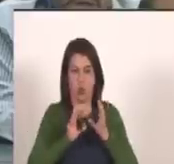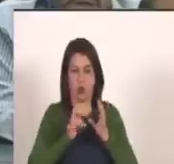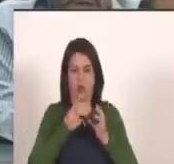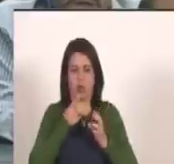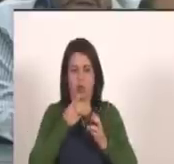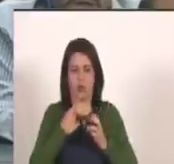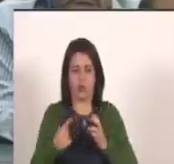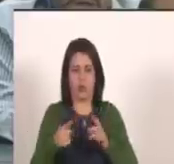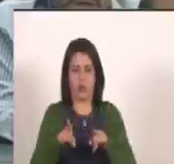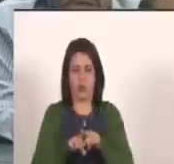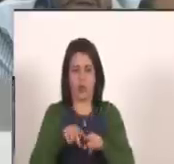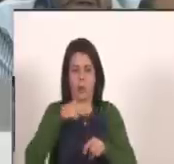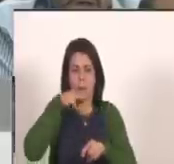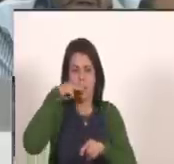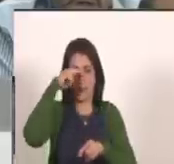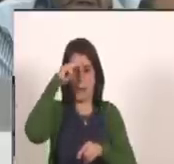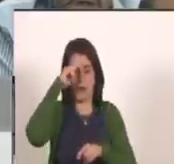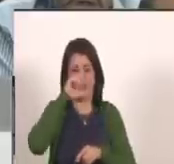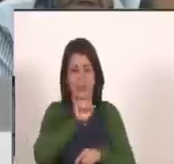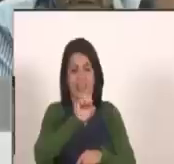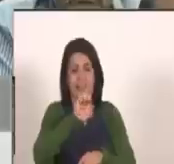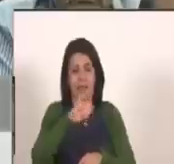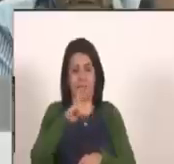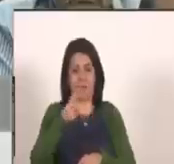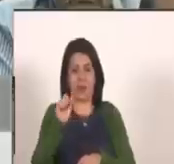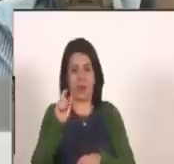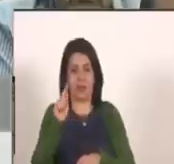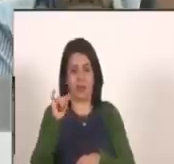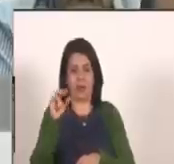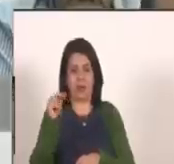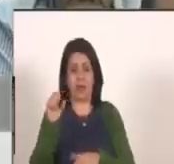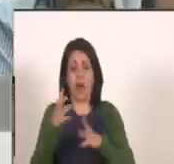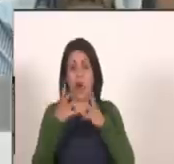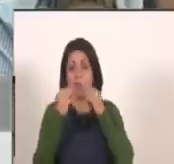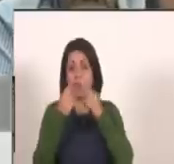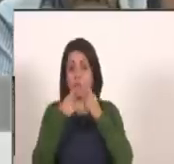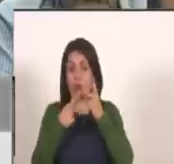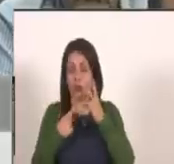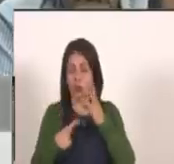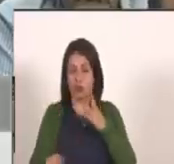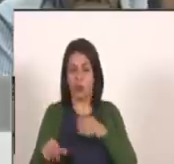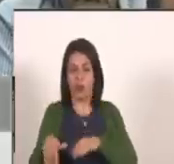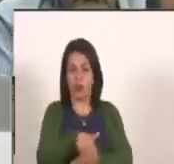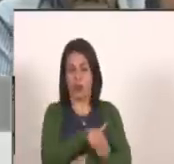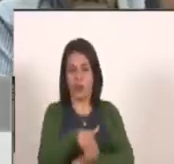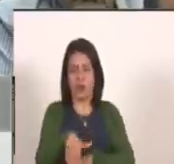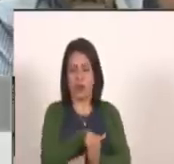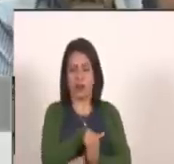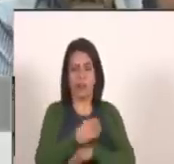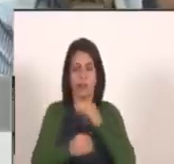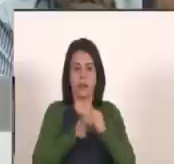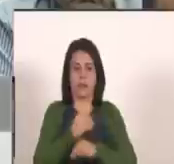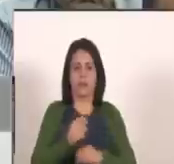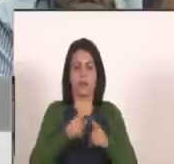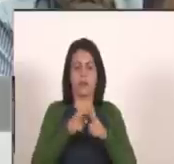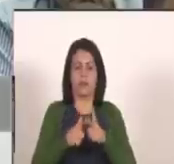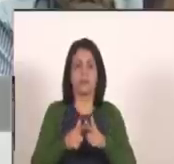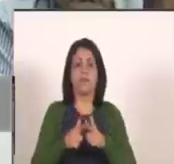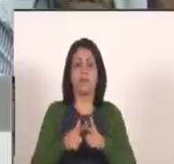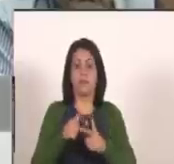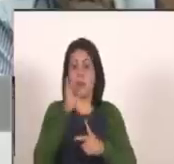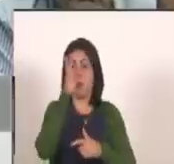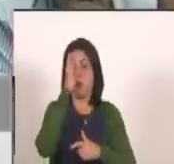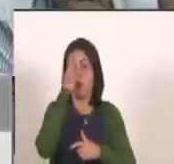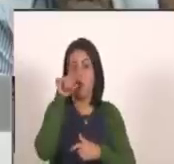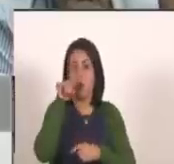hablo como el padre de Sebastián, que son muchos los Sebastián que hay por esas calles de Dios, que son sometidos